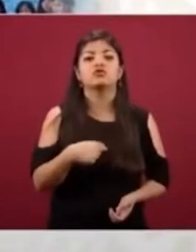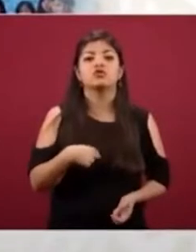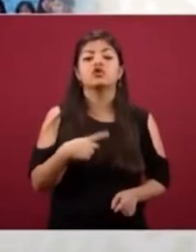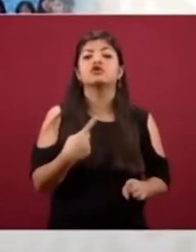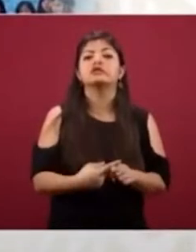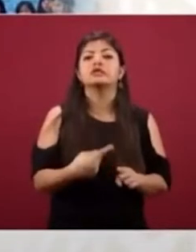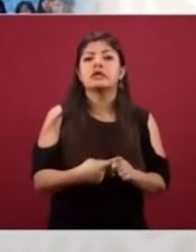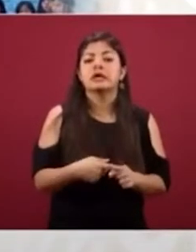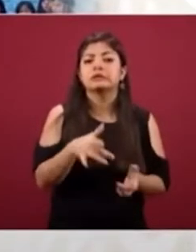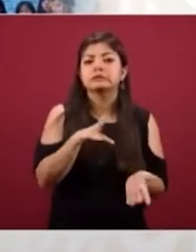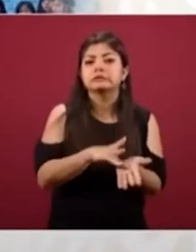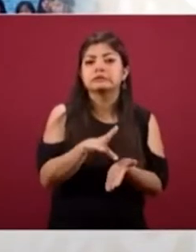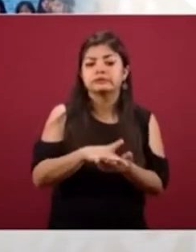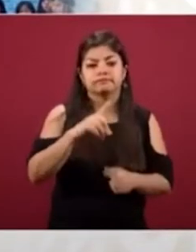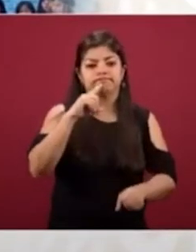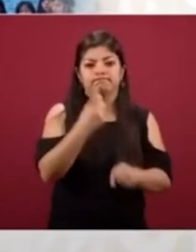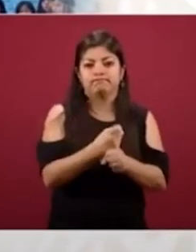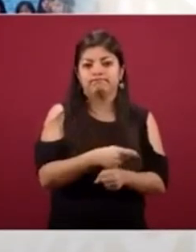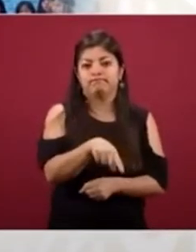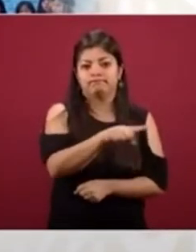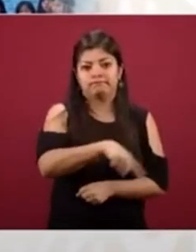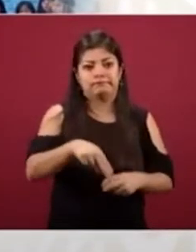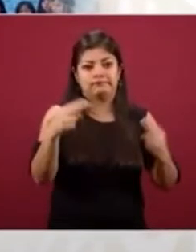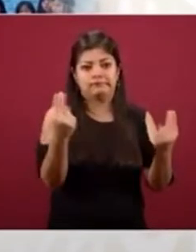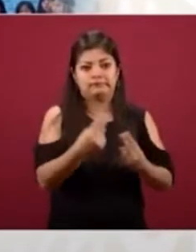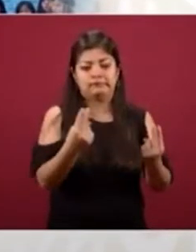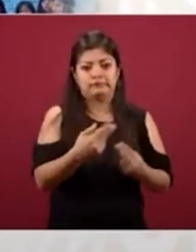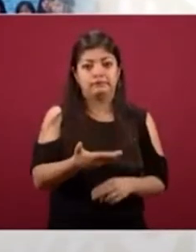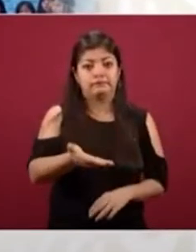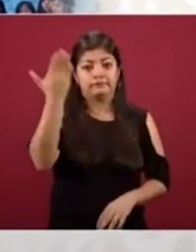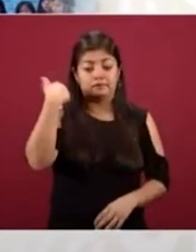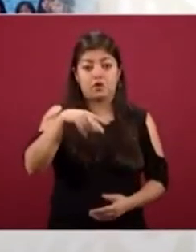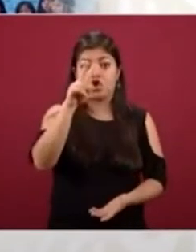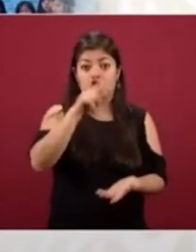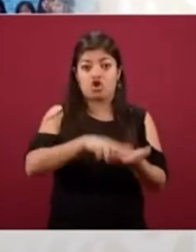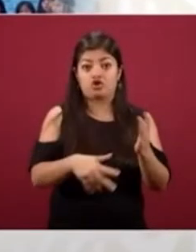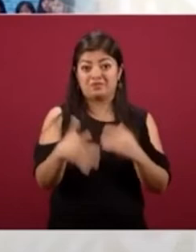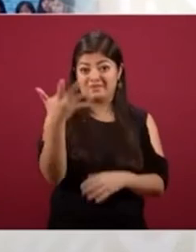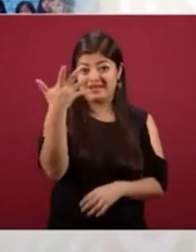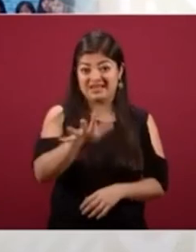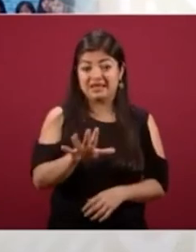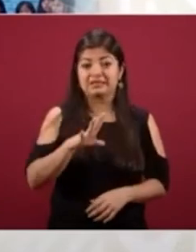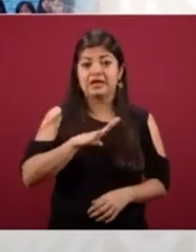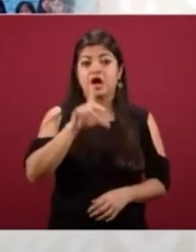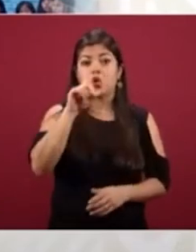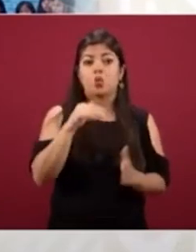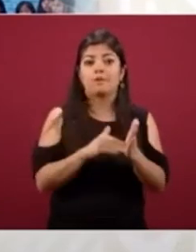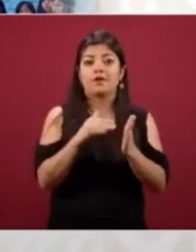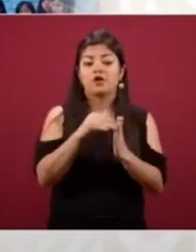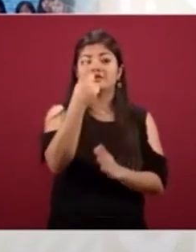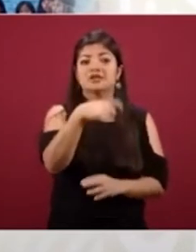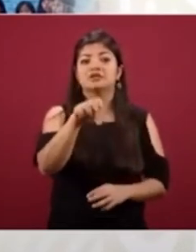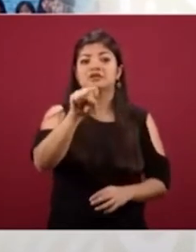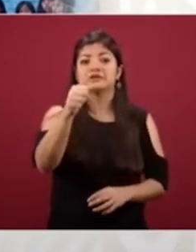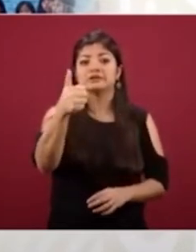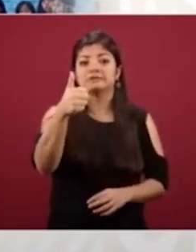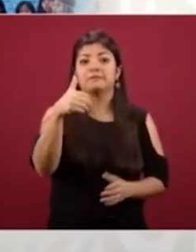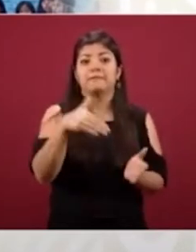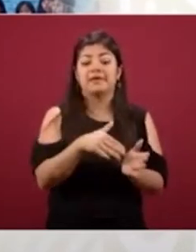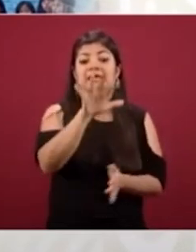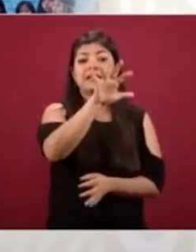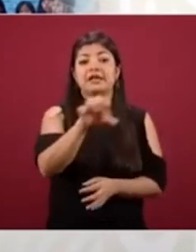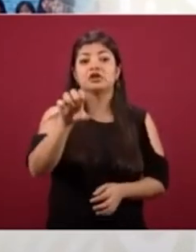quienes más lo necesitan según el censo del 2010 hay un millón 166 mil